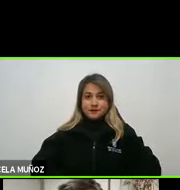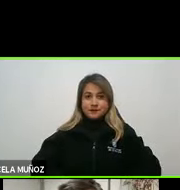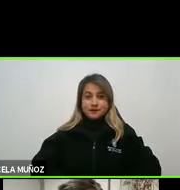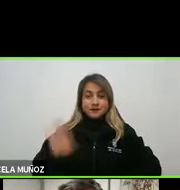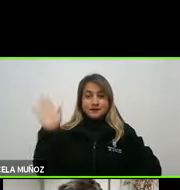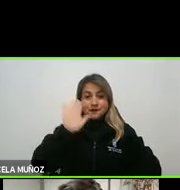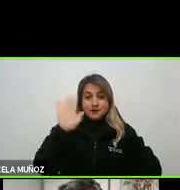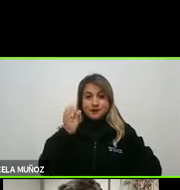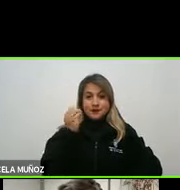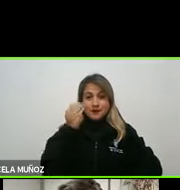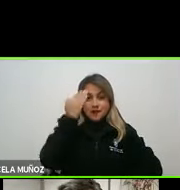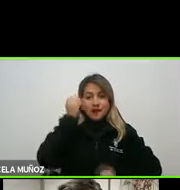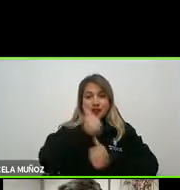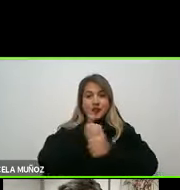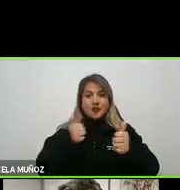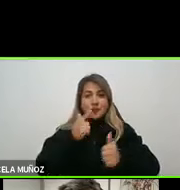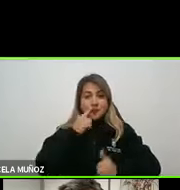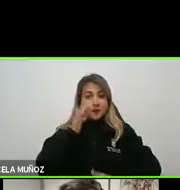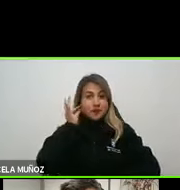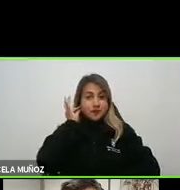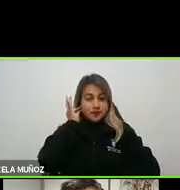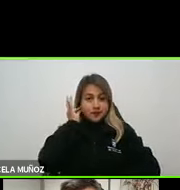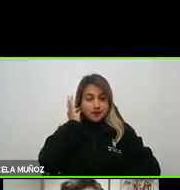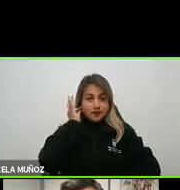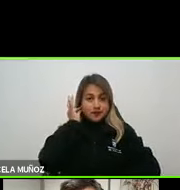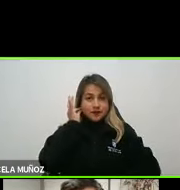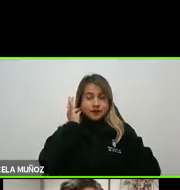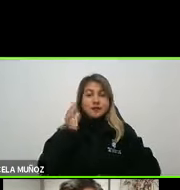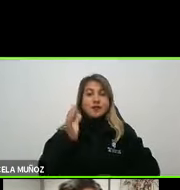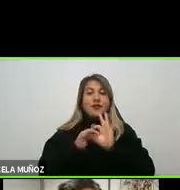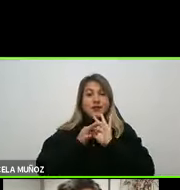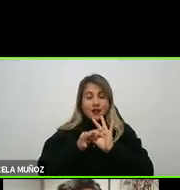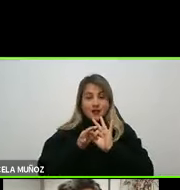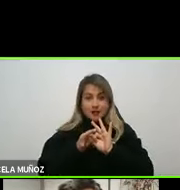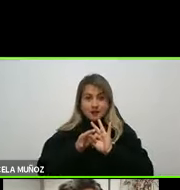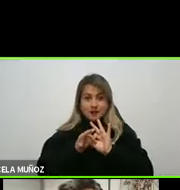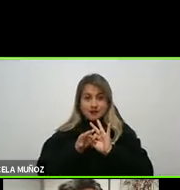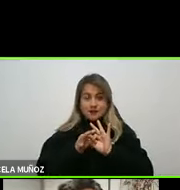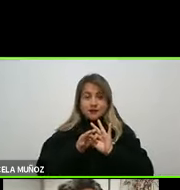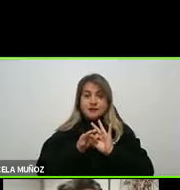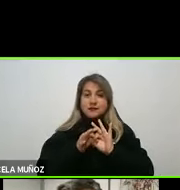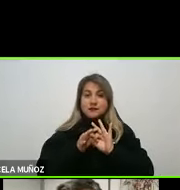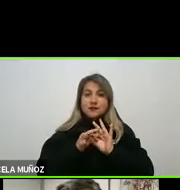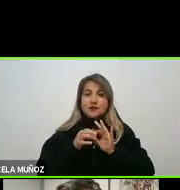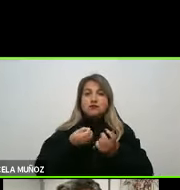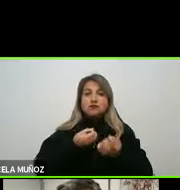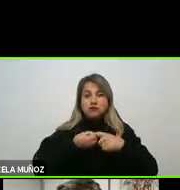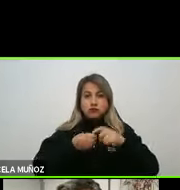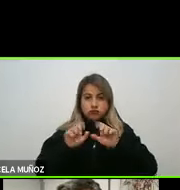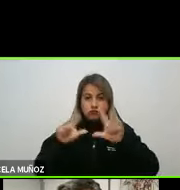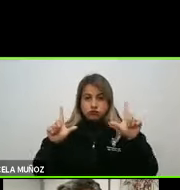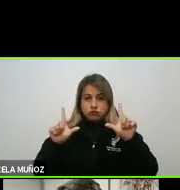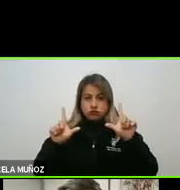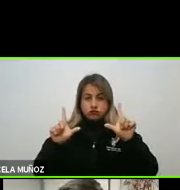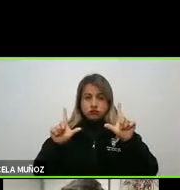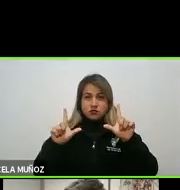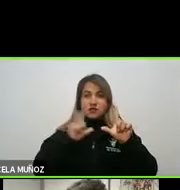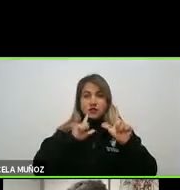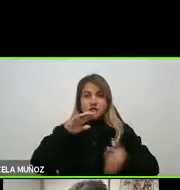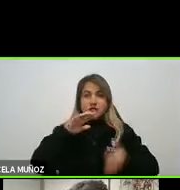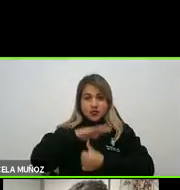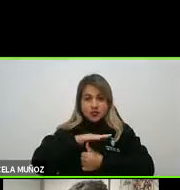Hola, buen día a todas y todos. Agradecemos la conexión de los y las